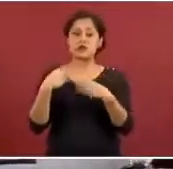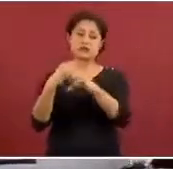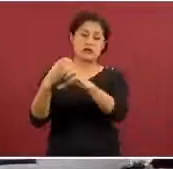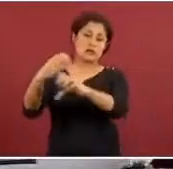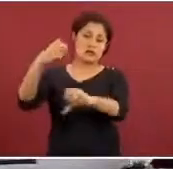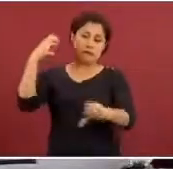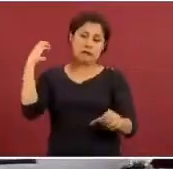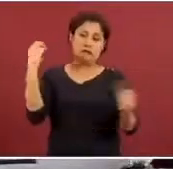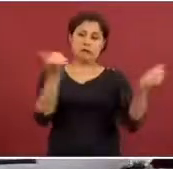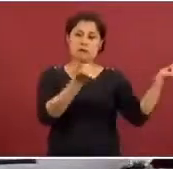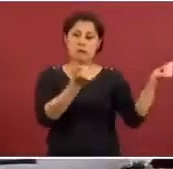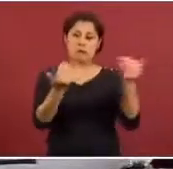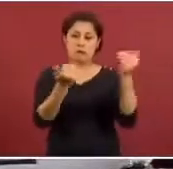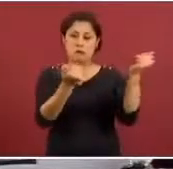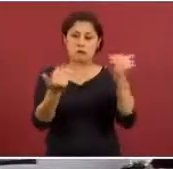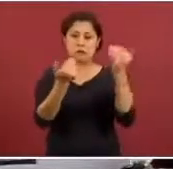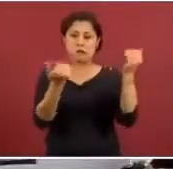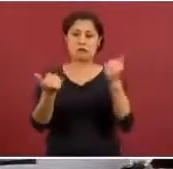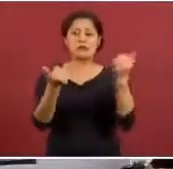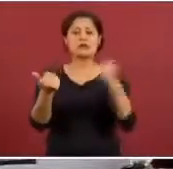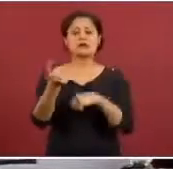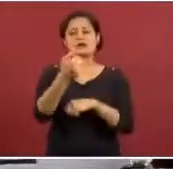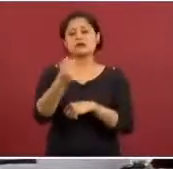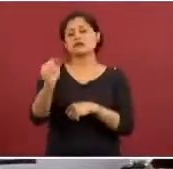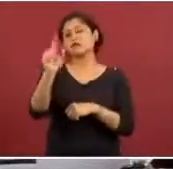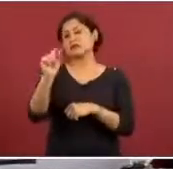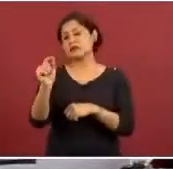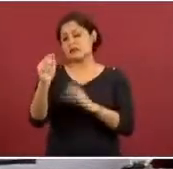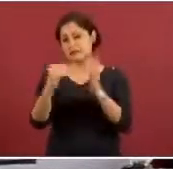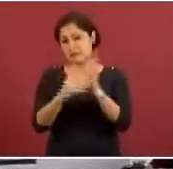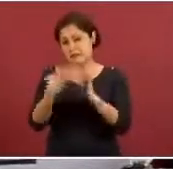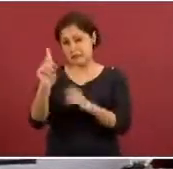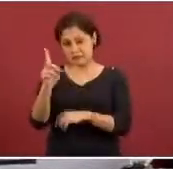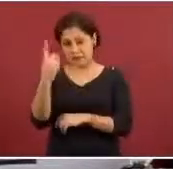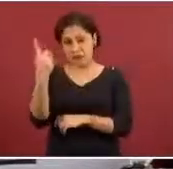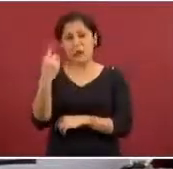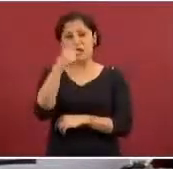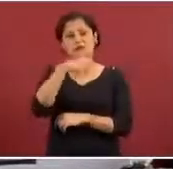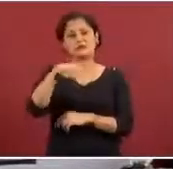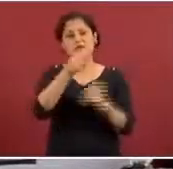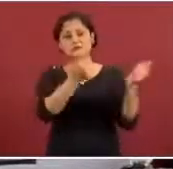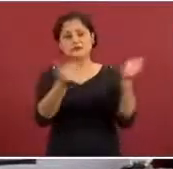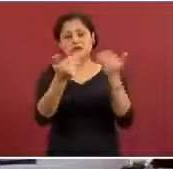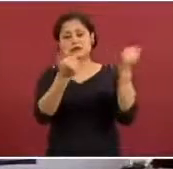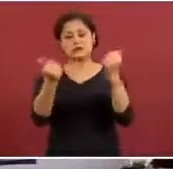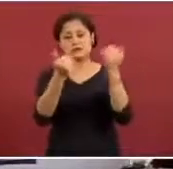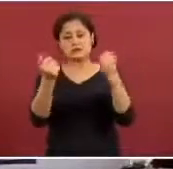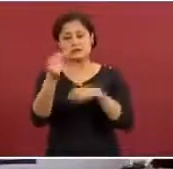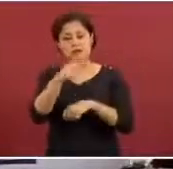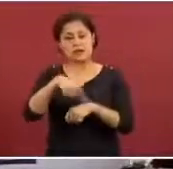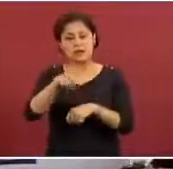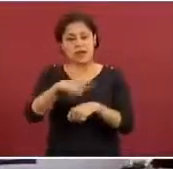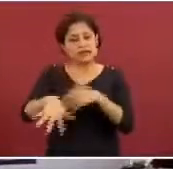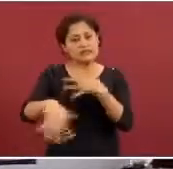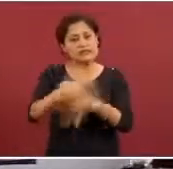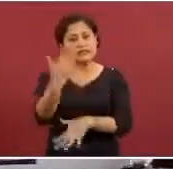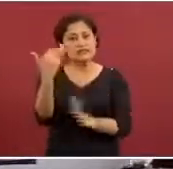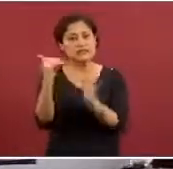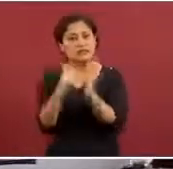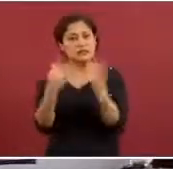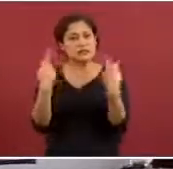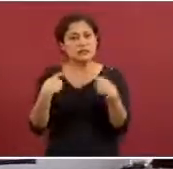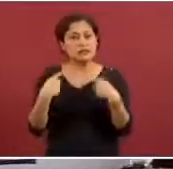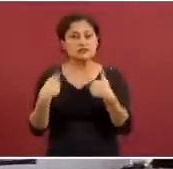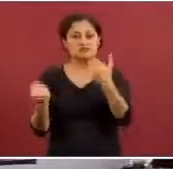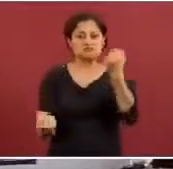son 360,000 millones de dólares, y esos 15,000 transportistas o conductores de